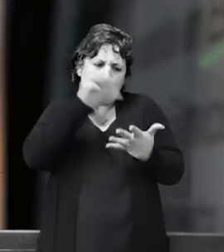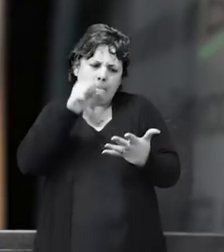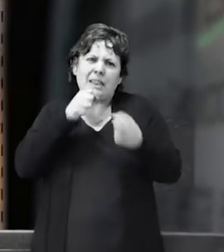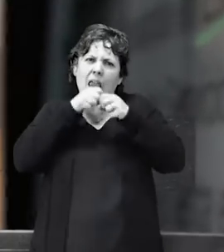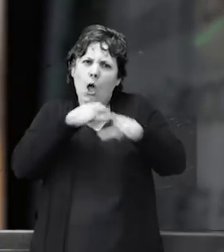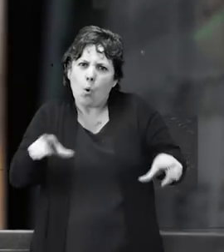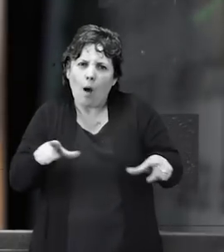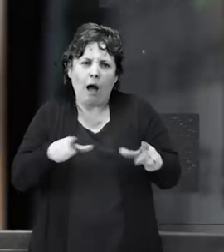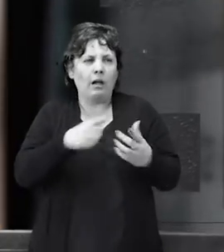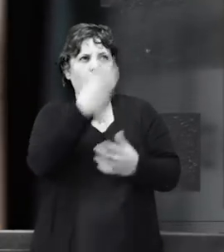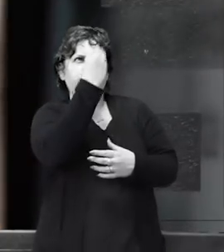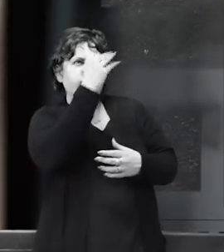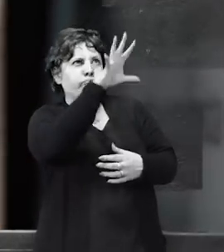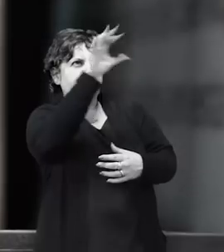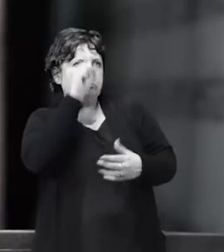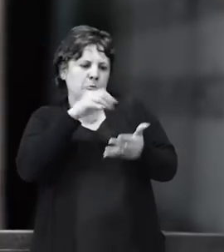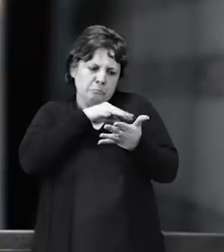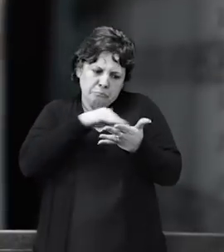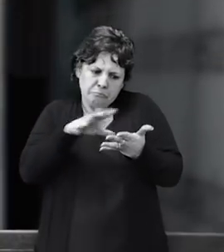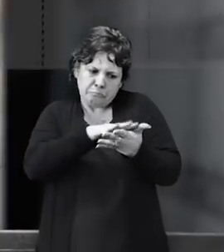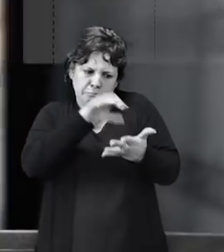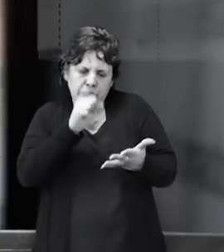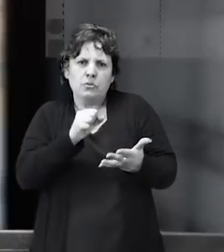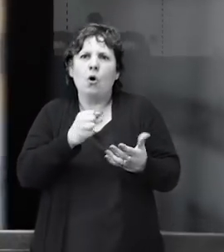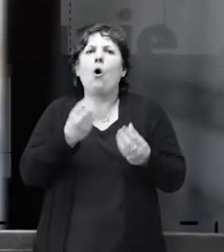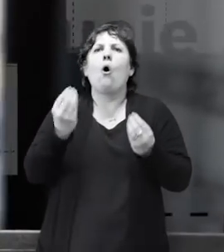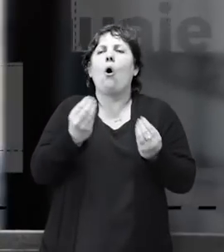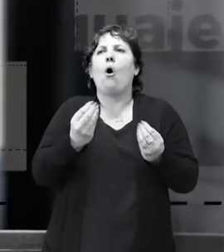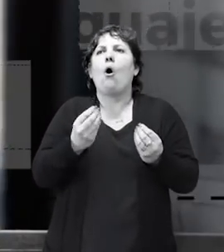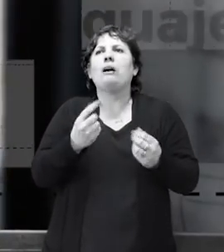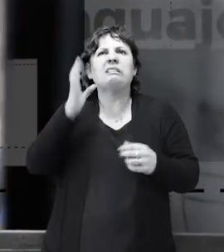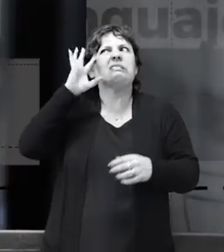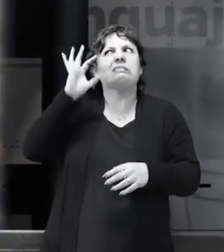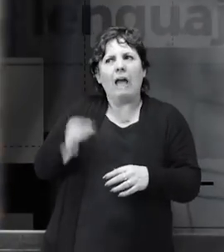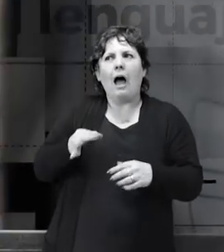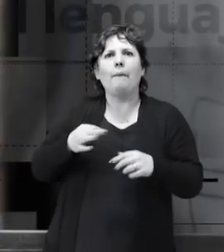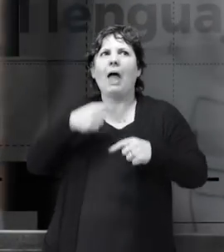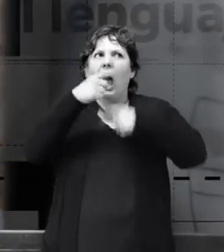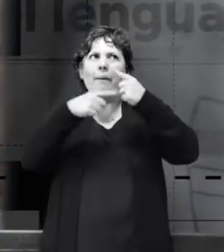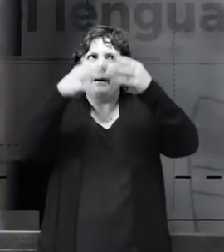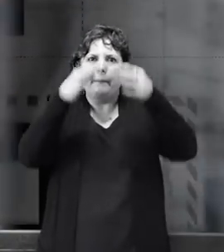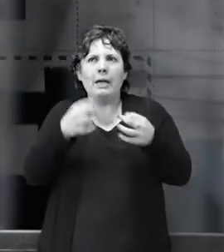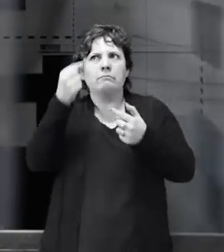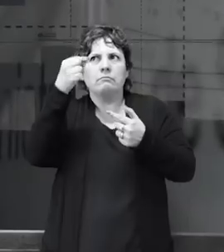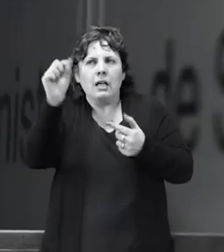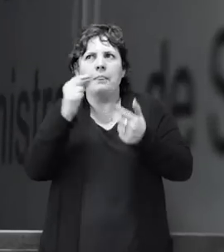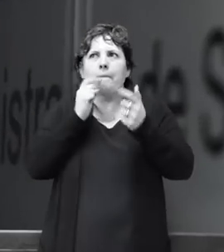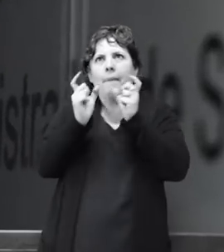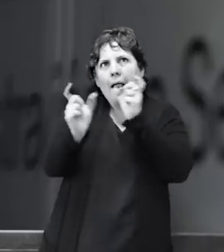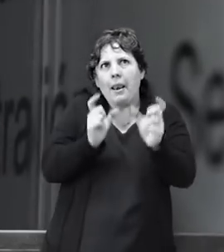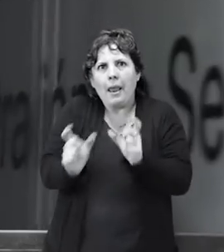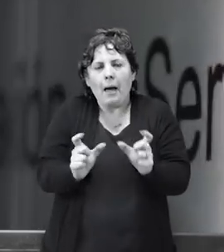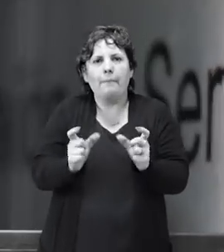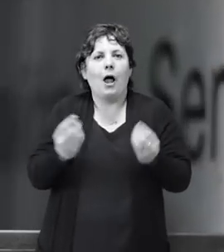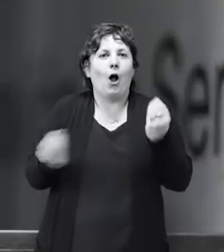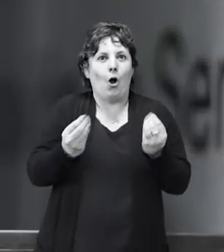lenguaje, aspectos de cómo manejan las sílabas, las palabras, los niños,